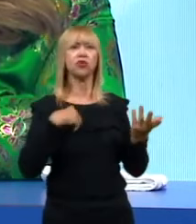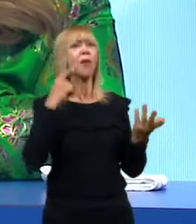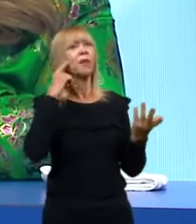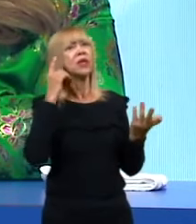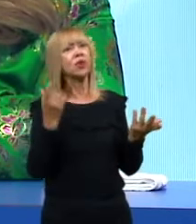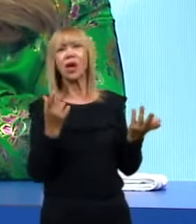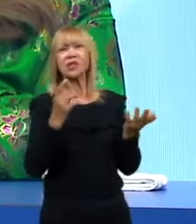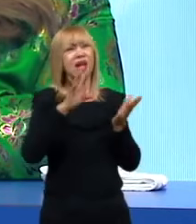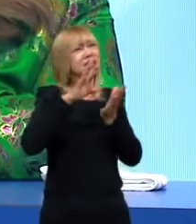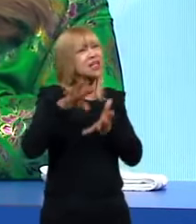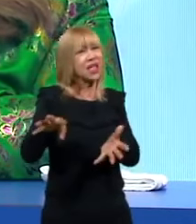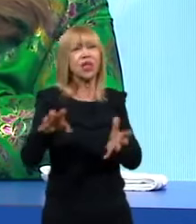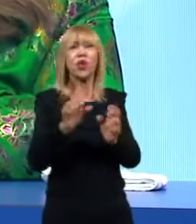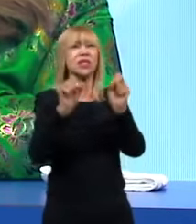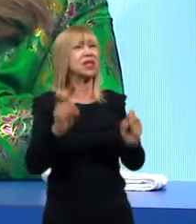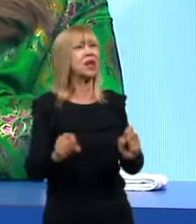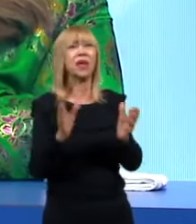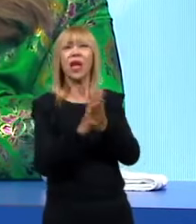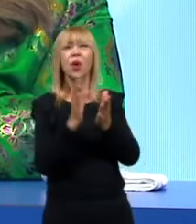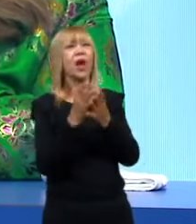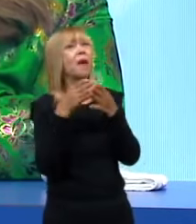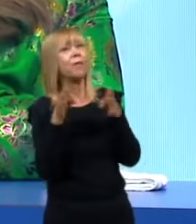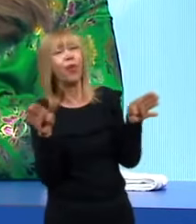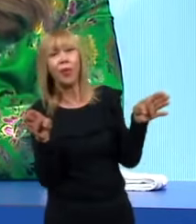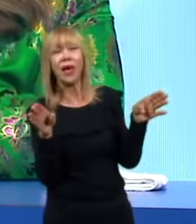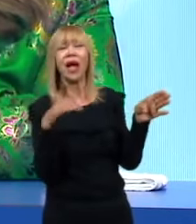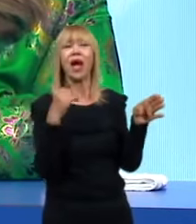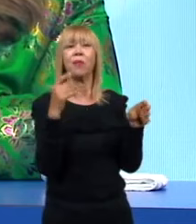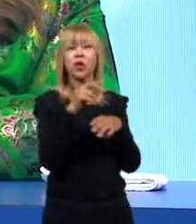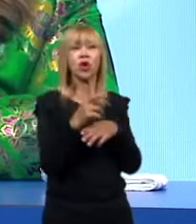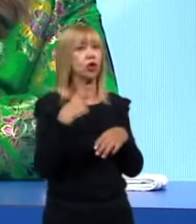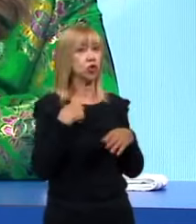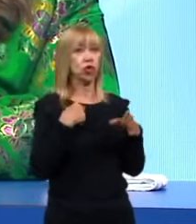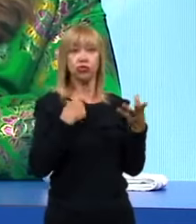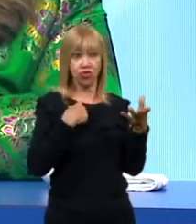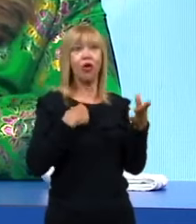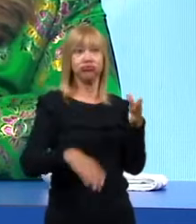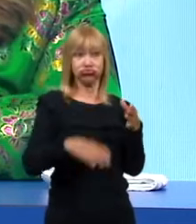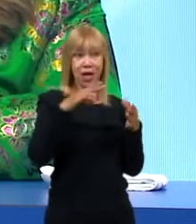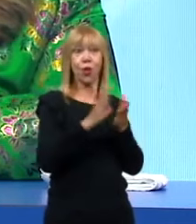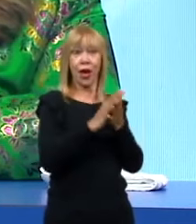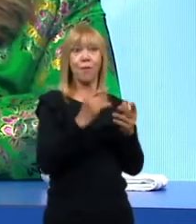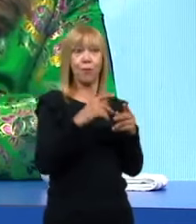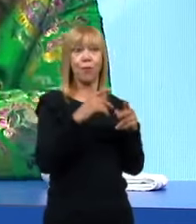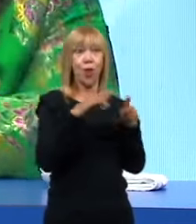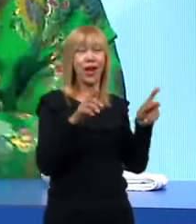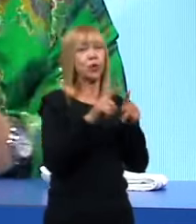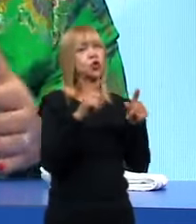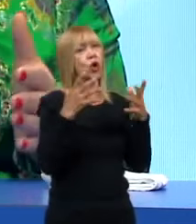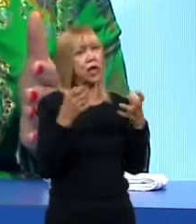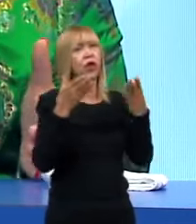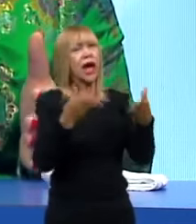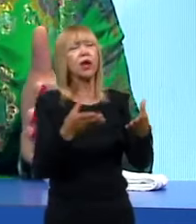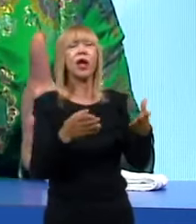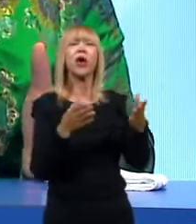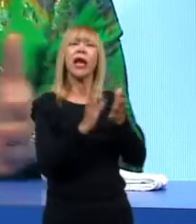se ha desatendido el sistema de escuela pública en la isla, y yo, siendo producto de eso, créeme, quiero dejar un legado donde